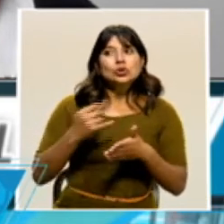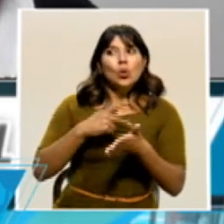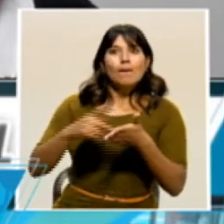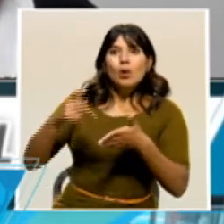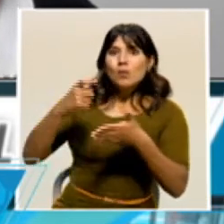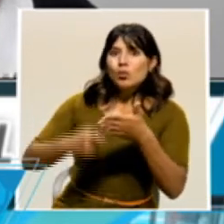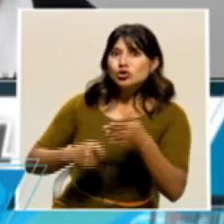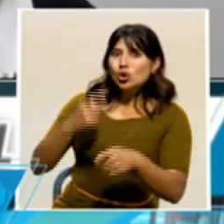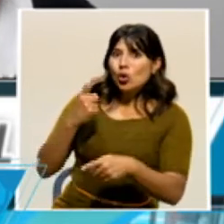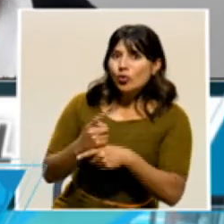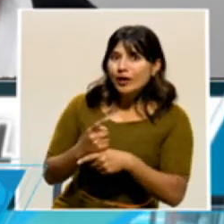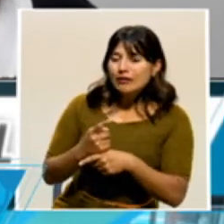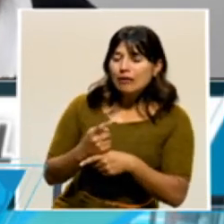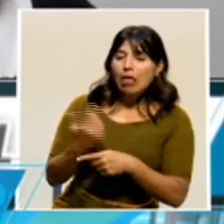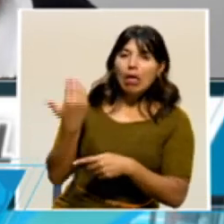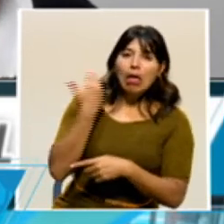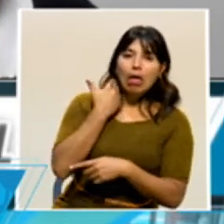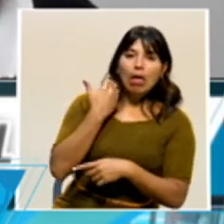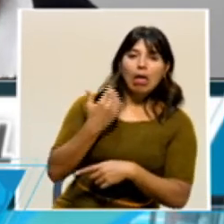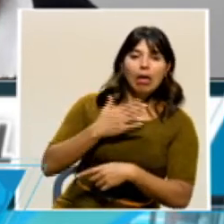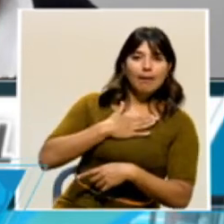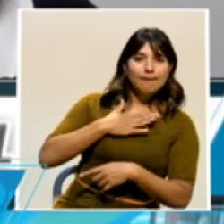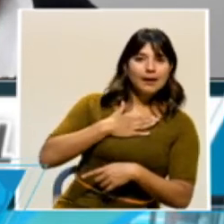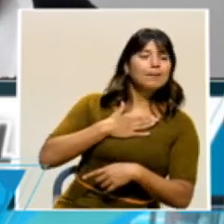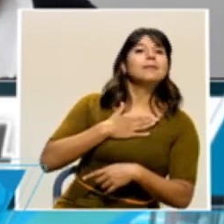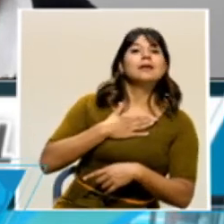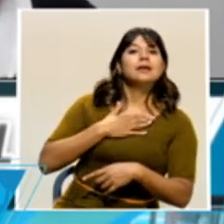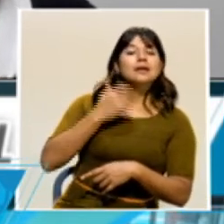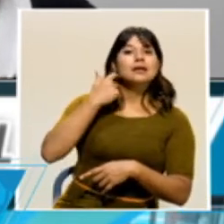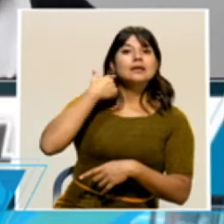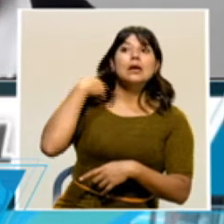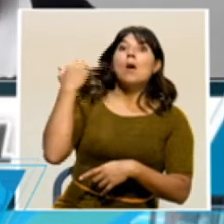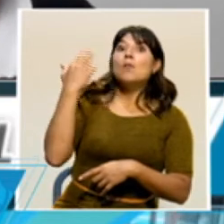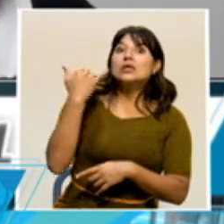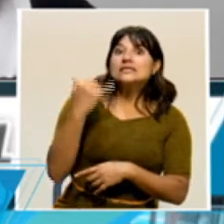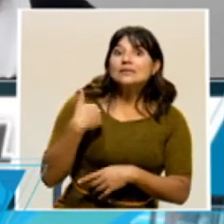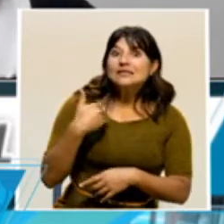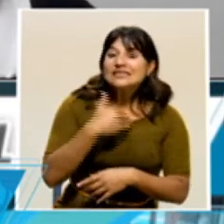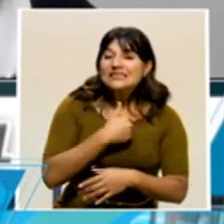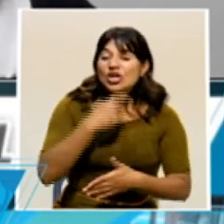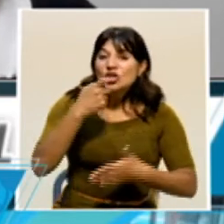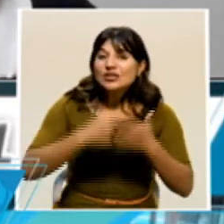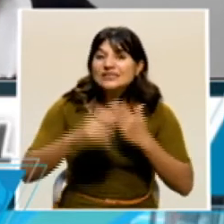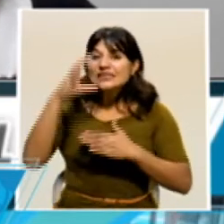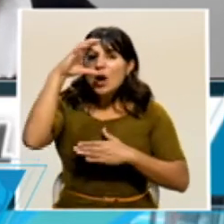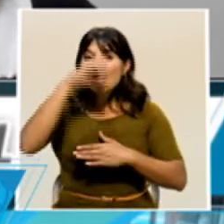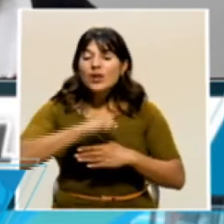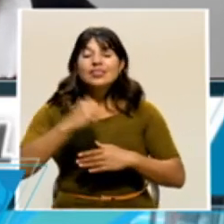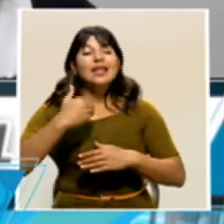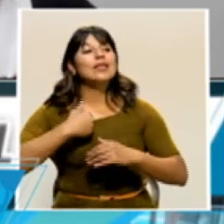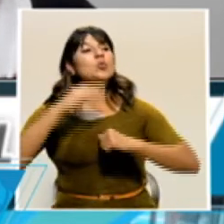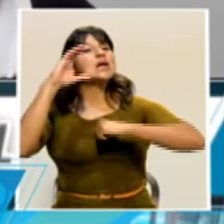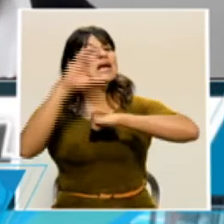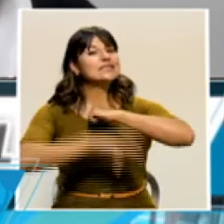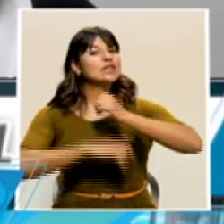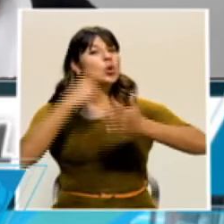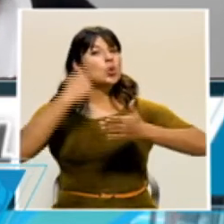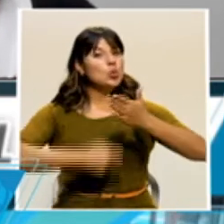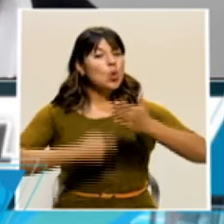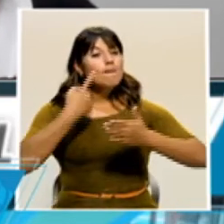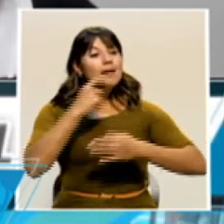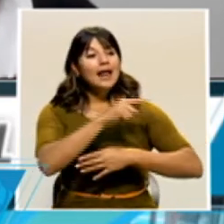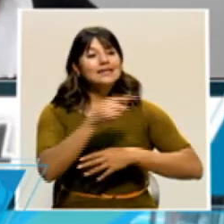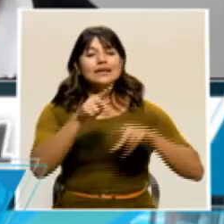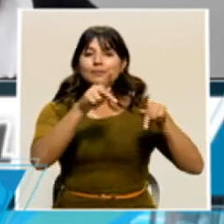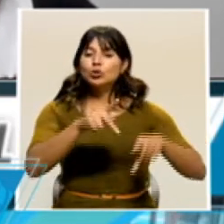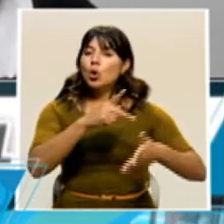tributación es una sanción muy dura para el que no cumplió. Yo creo que hay